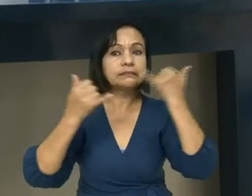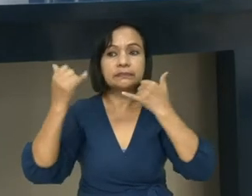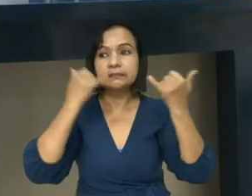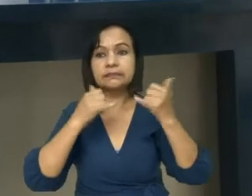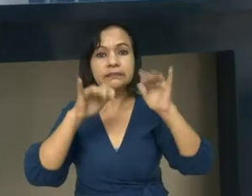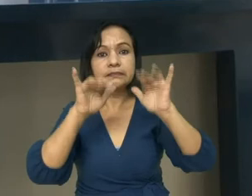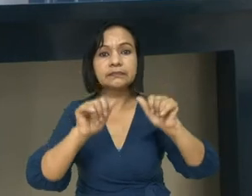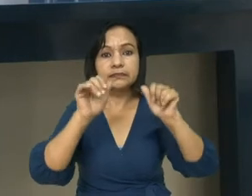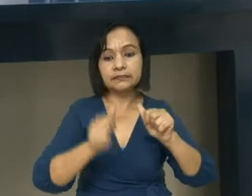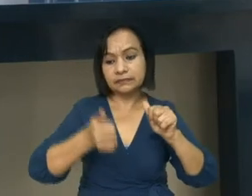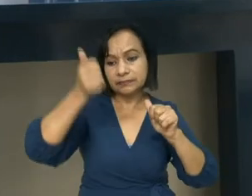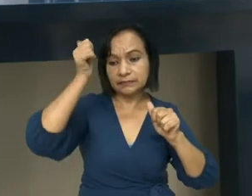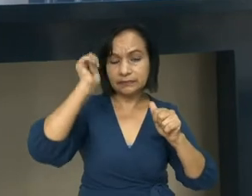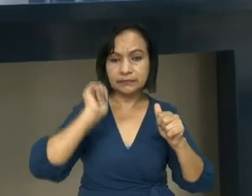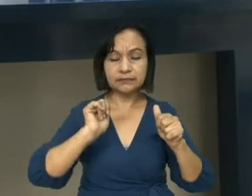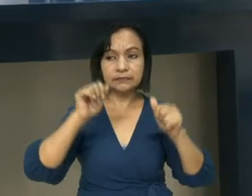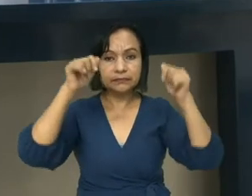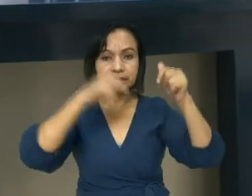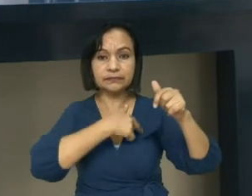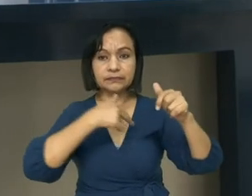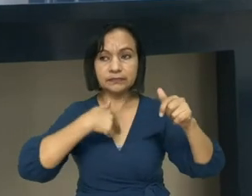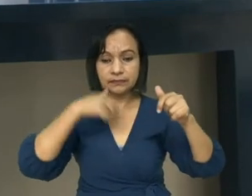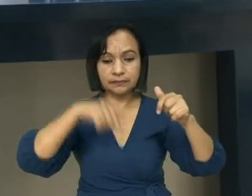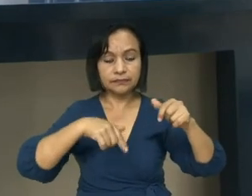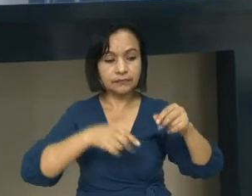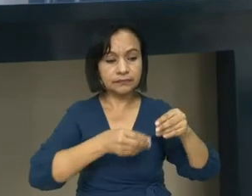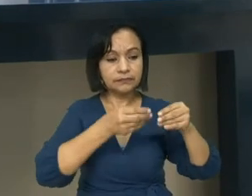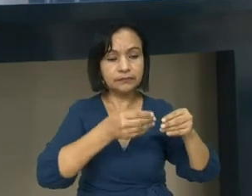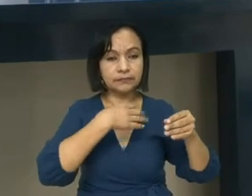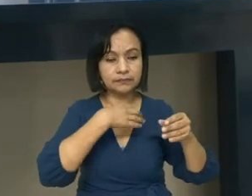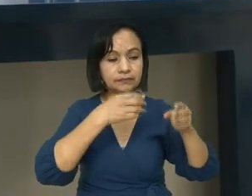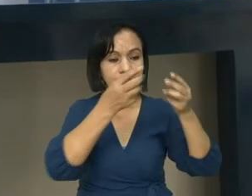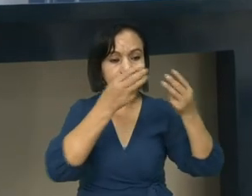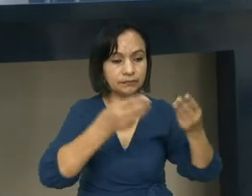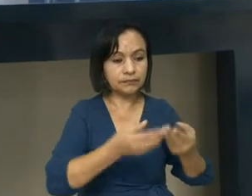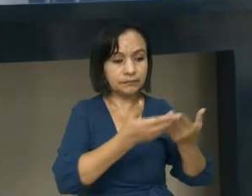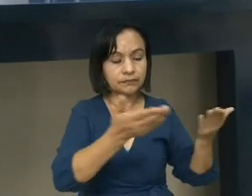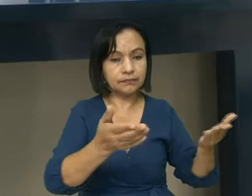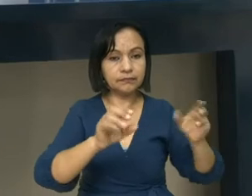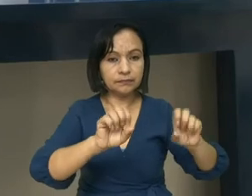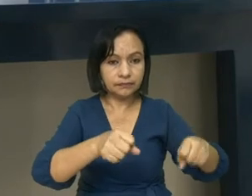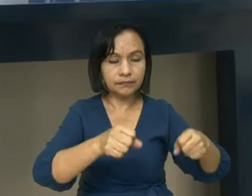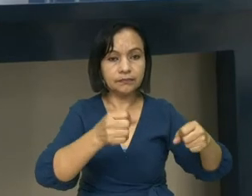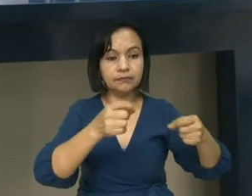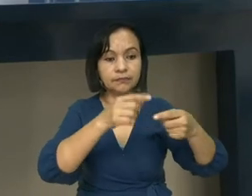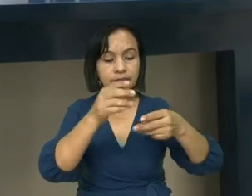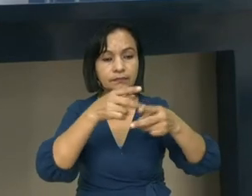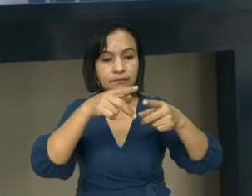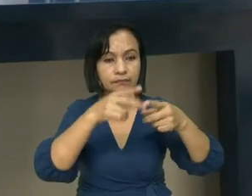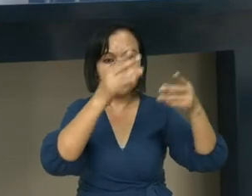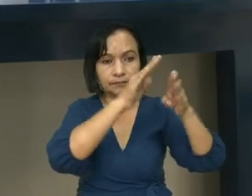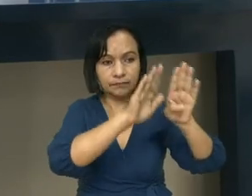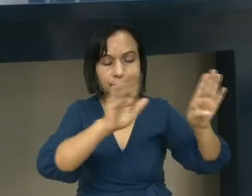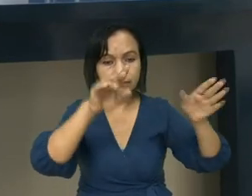ya quedó instalado desde ayer. Okay. Lo que están haciendo es llegar para ubicar su mercadería. Motocicletas, vehículos, repuestos,